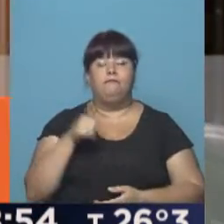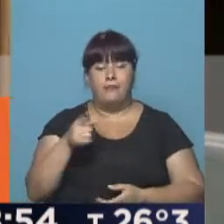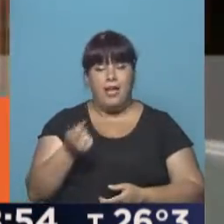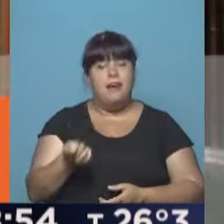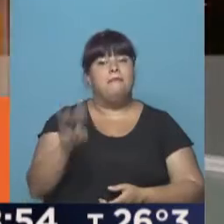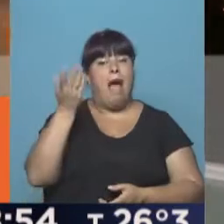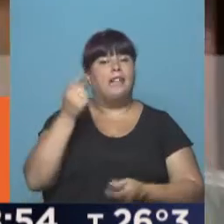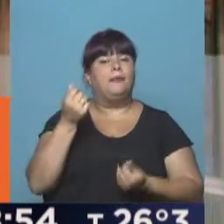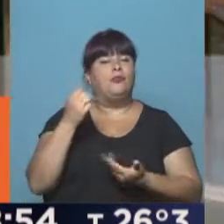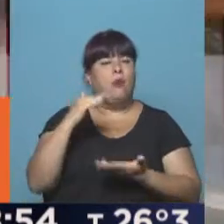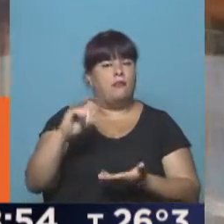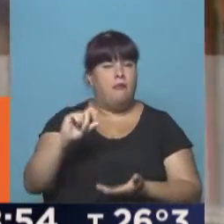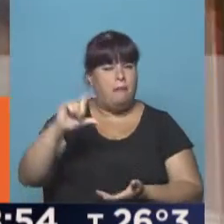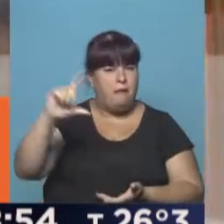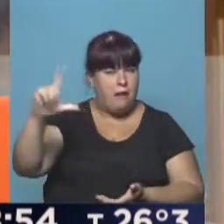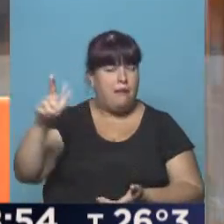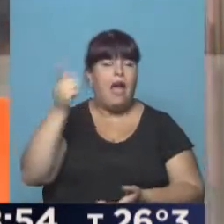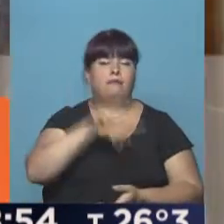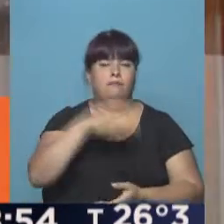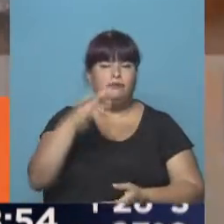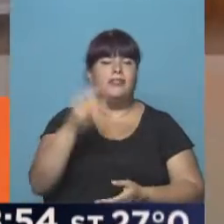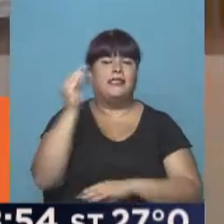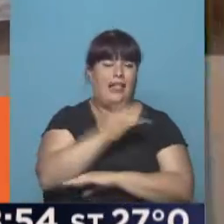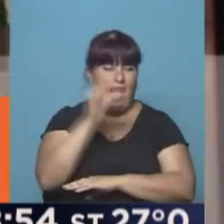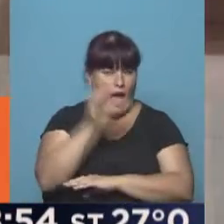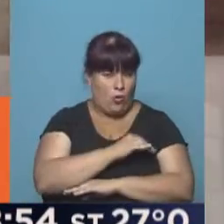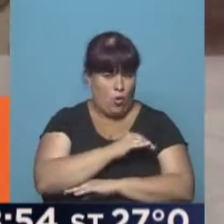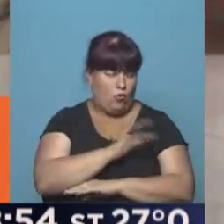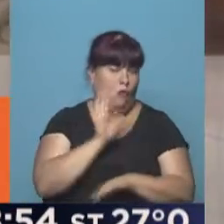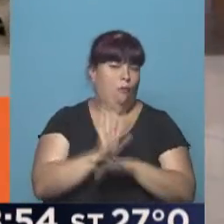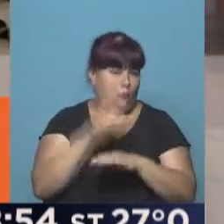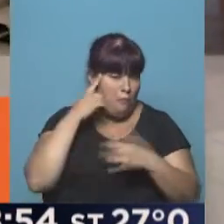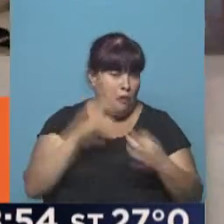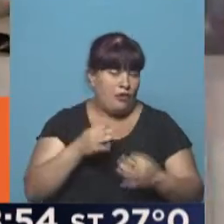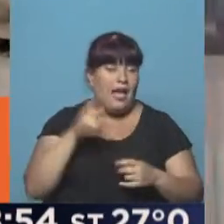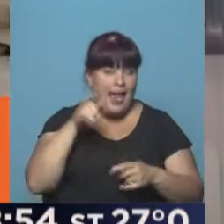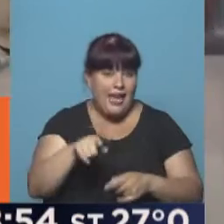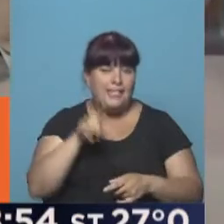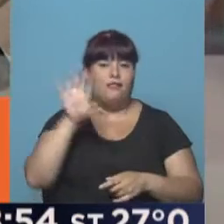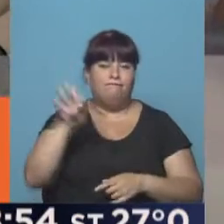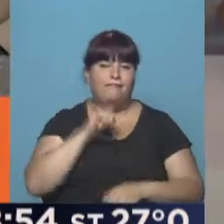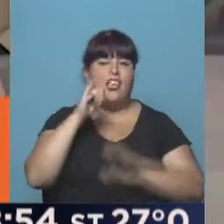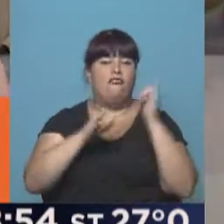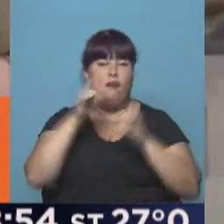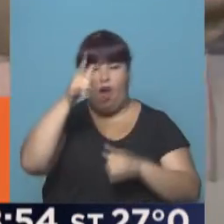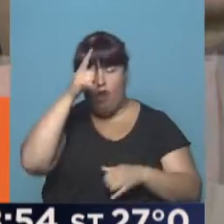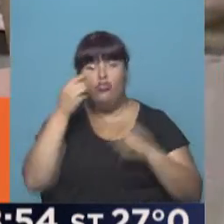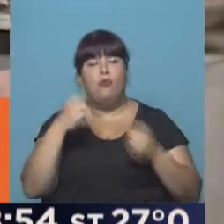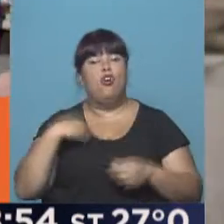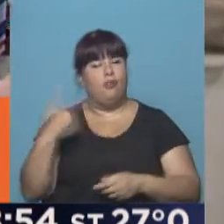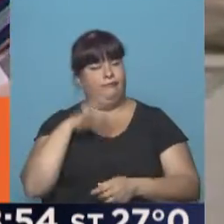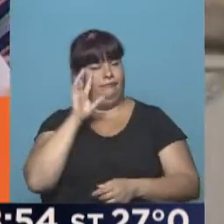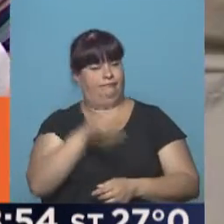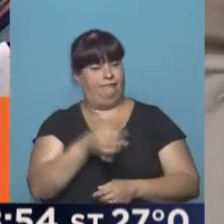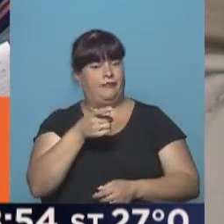incrementos presupuestarios, en el caso concreto de Santa Cruz, eran considerables, y en eso toman nuestros informes de auditoría, porque nosotros vemos